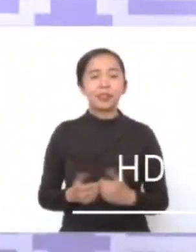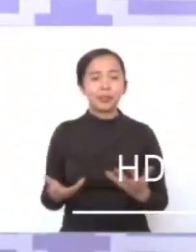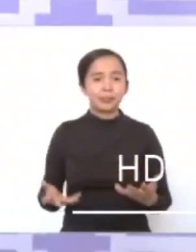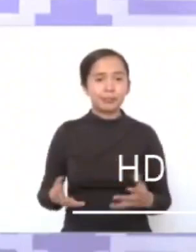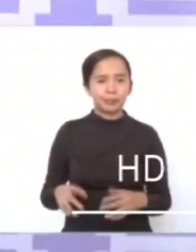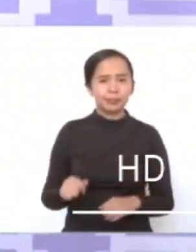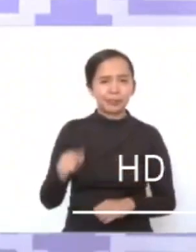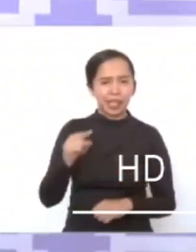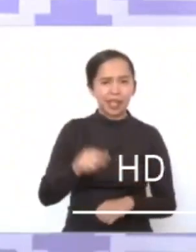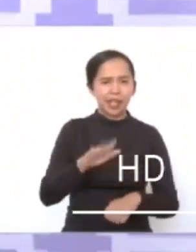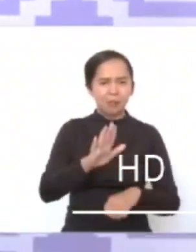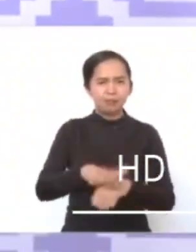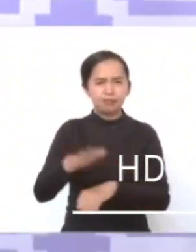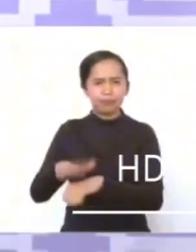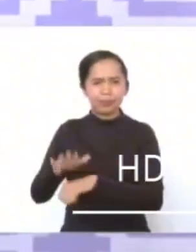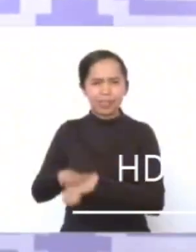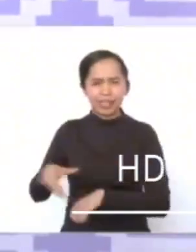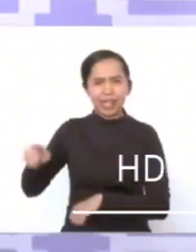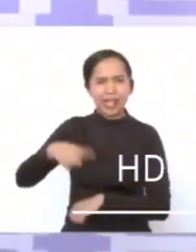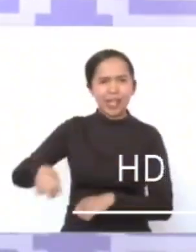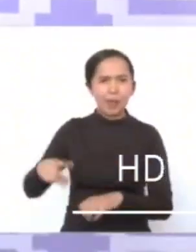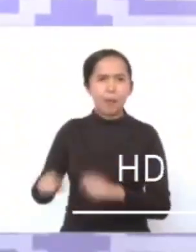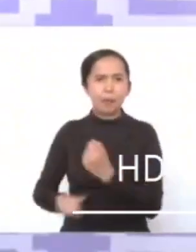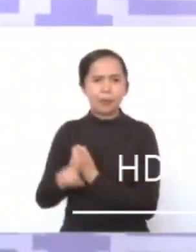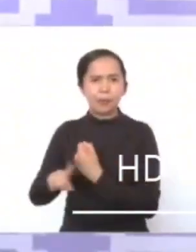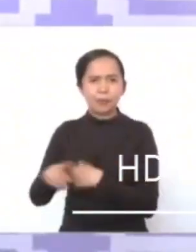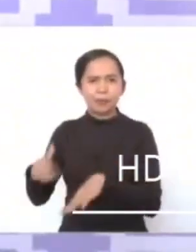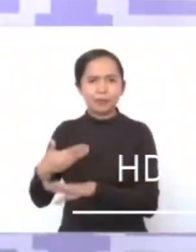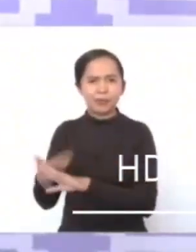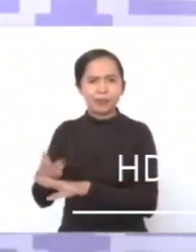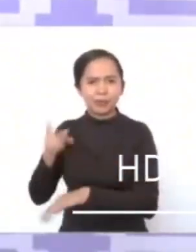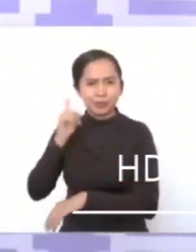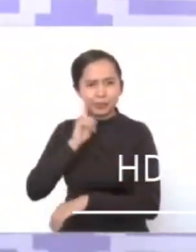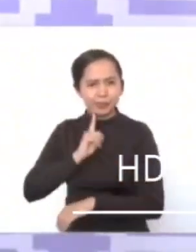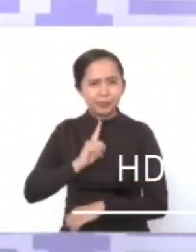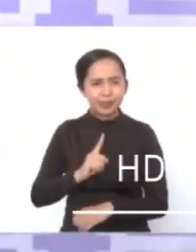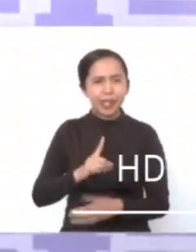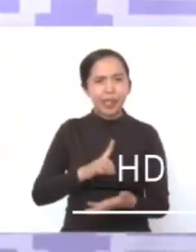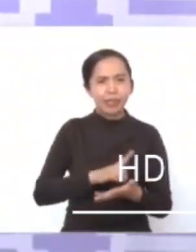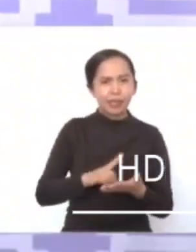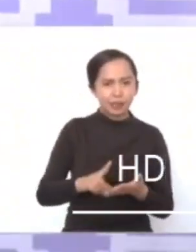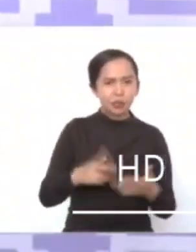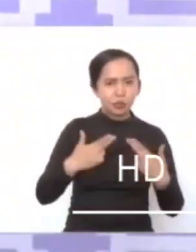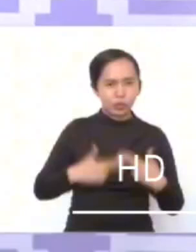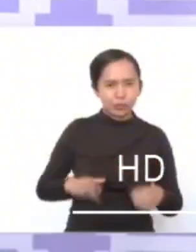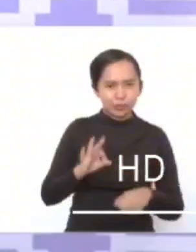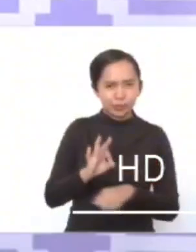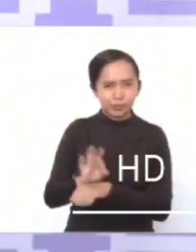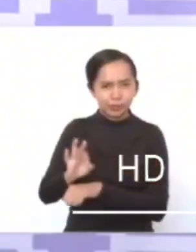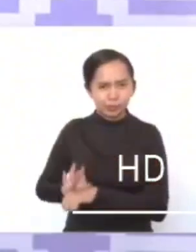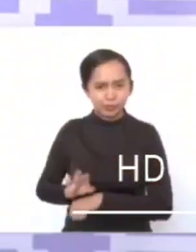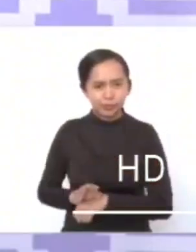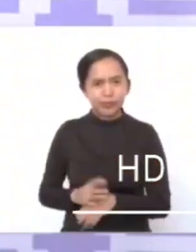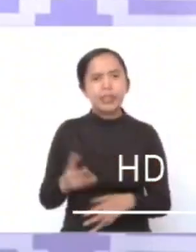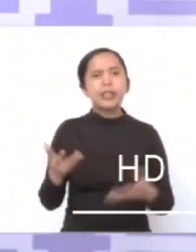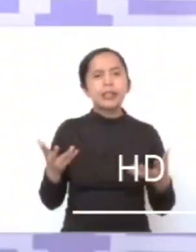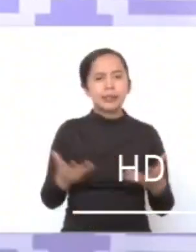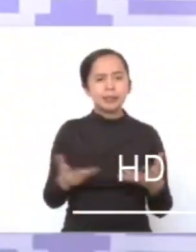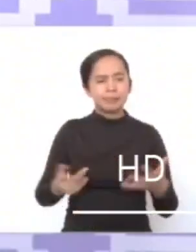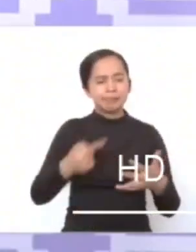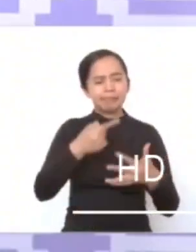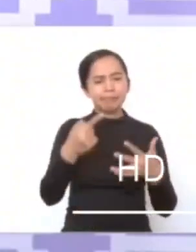La alerta de violencia de género como mecanismo de protección de los derechos humanos implica la generación de